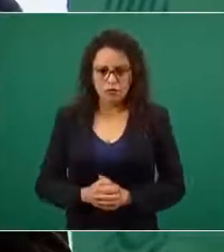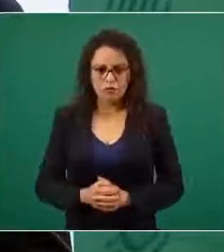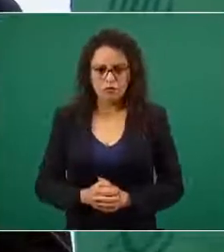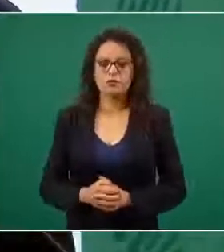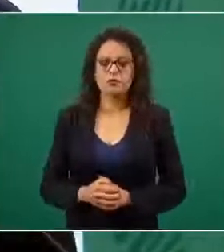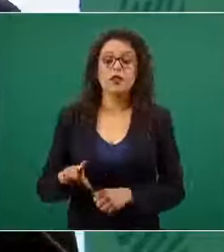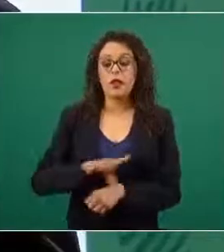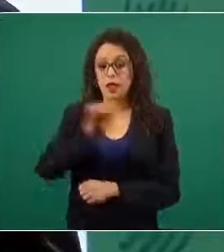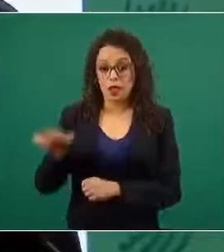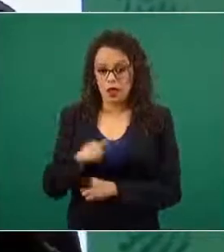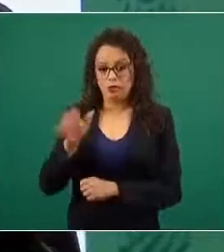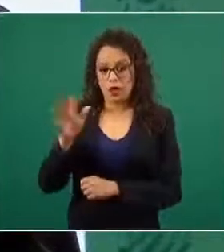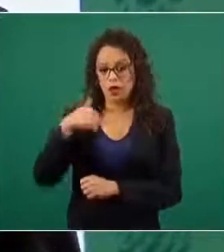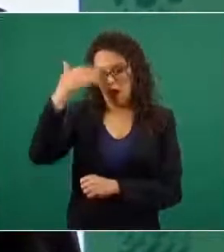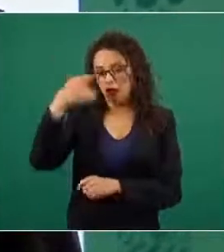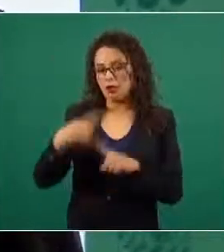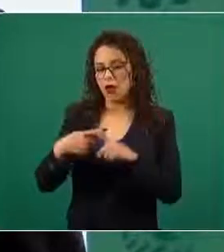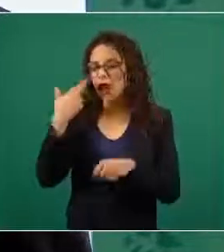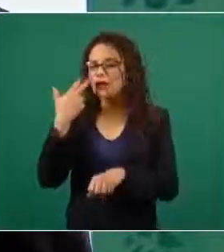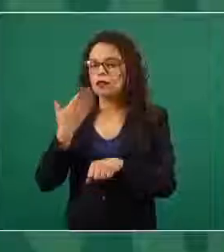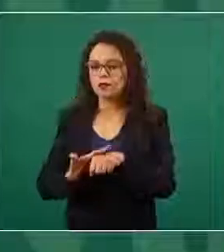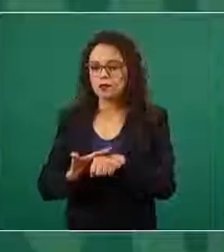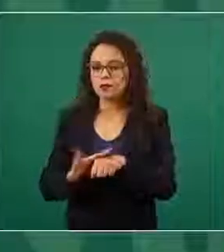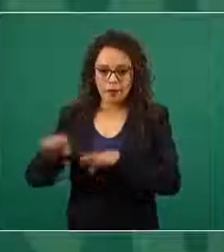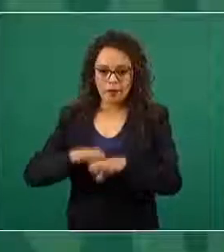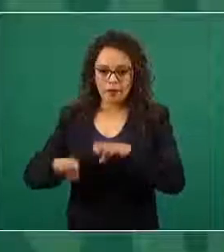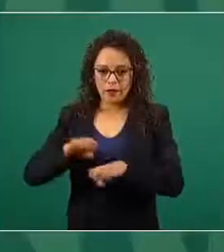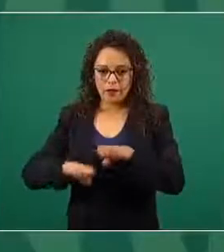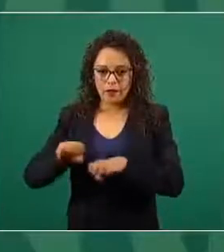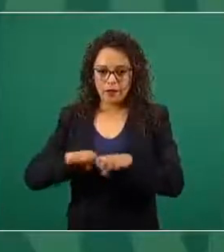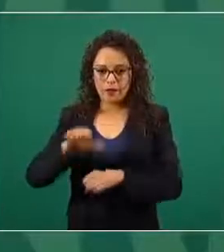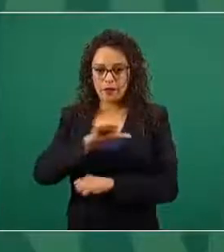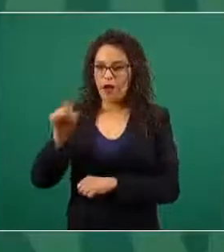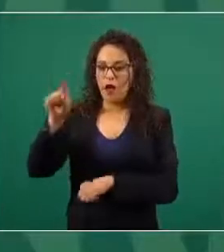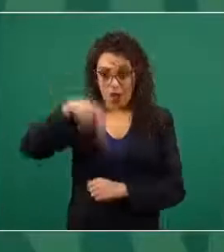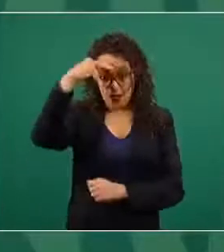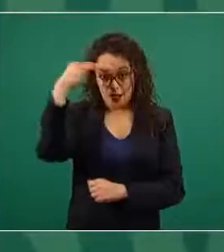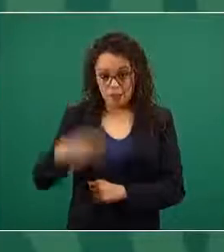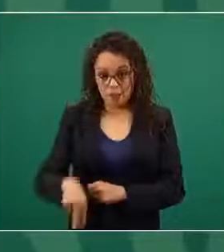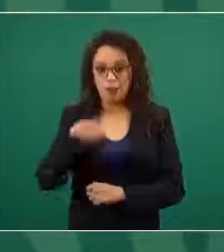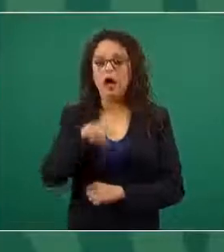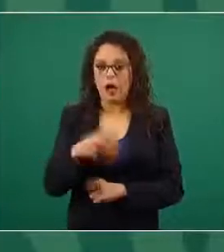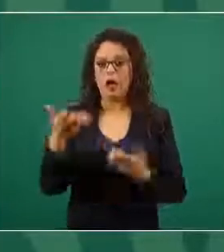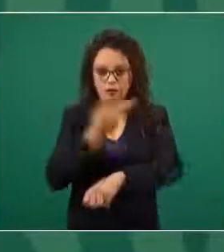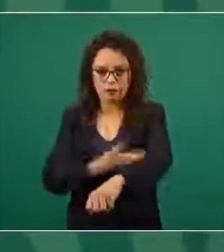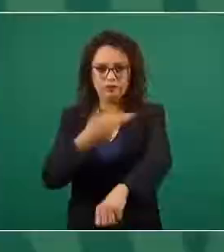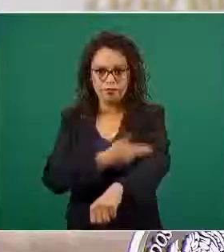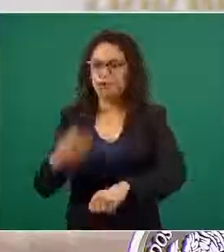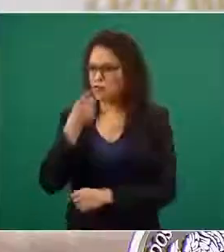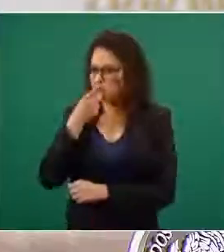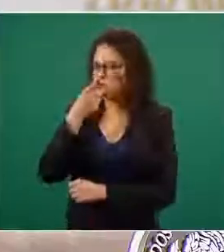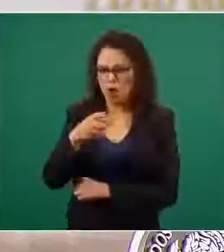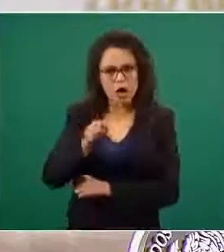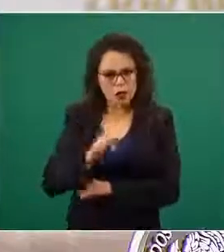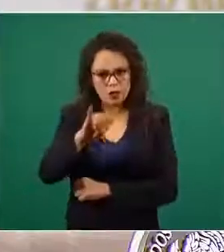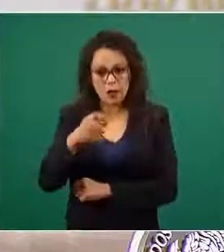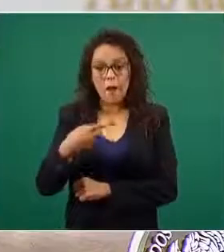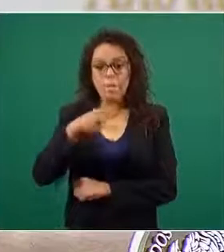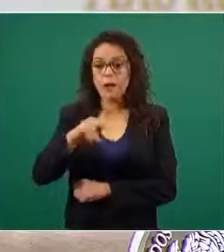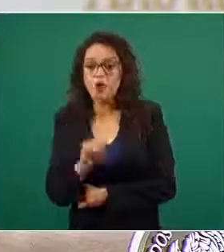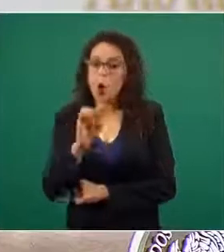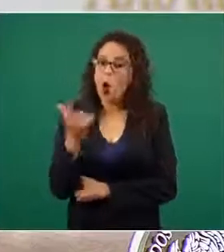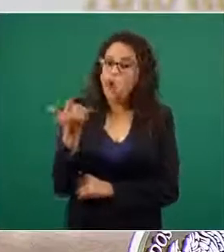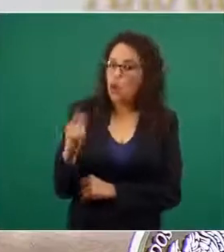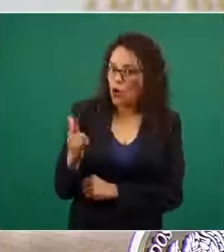hicieron una gestión los responsables de las empresas farmacéuticas de México y les dijeron que sí a partir de junio o